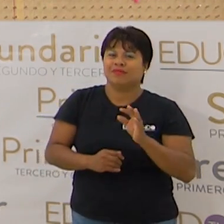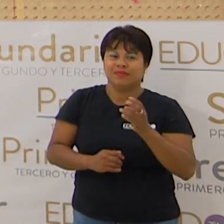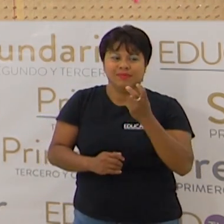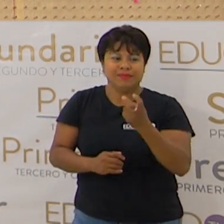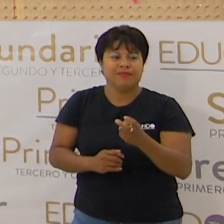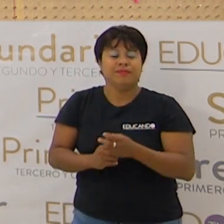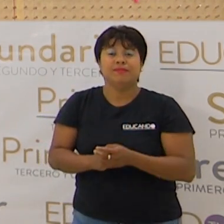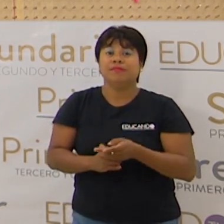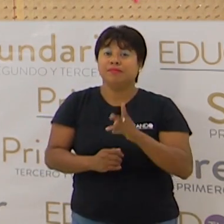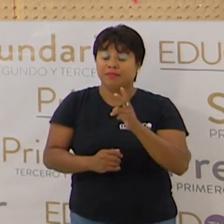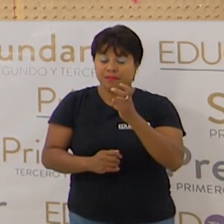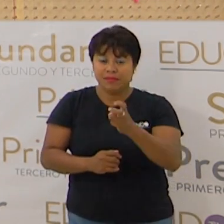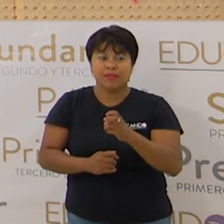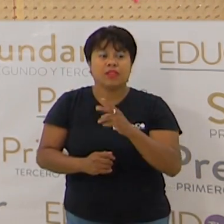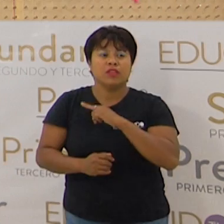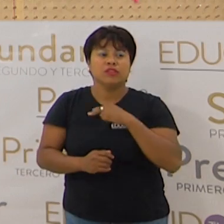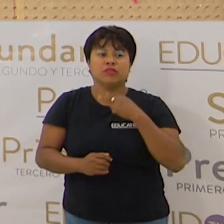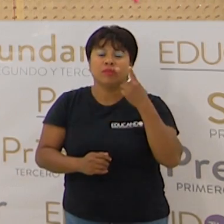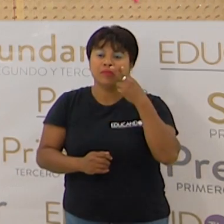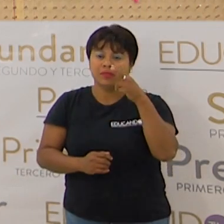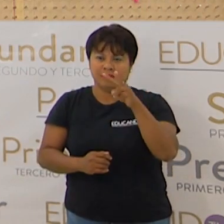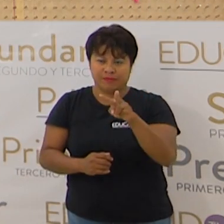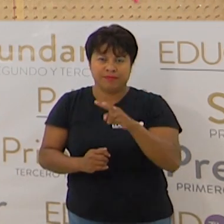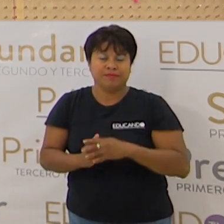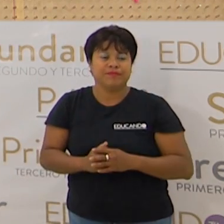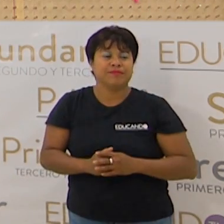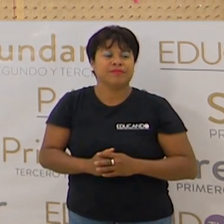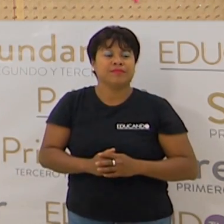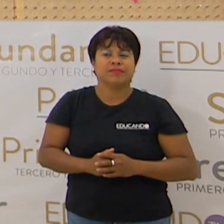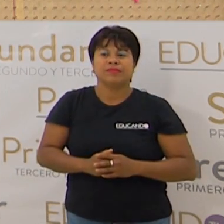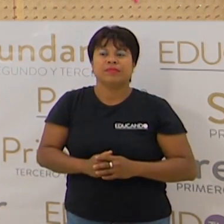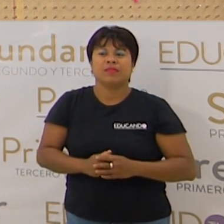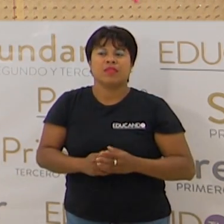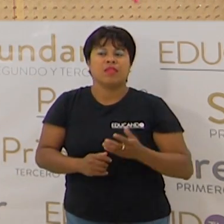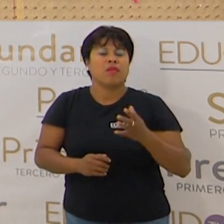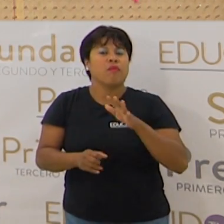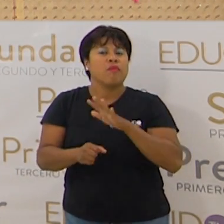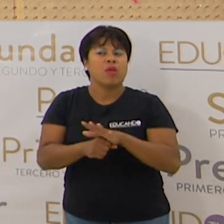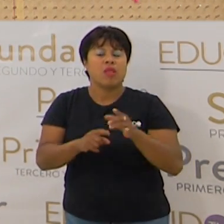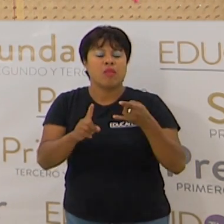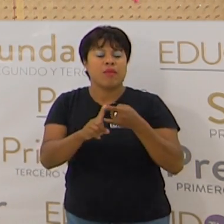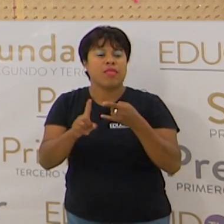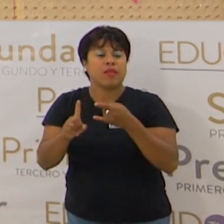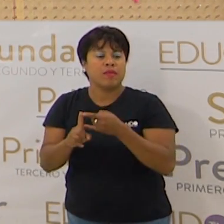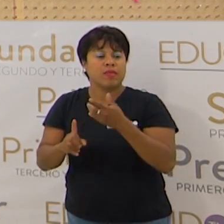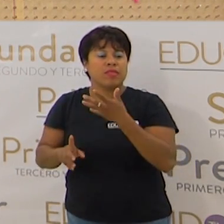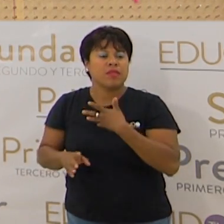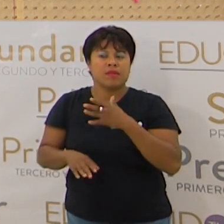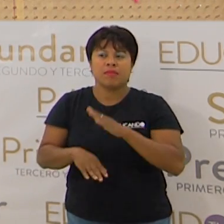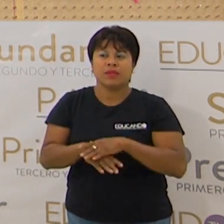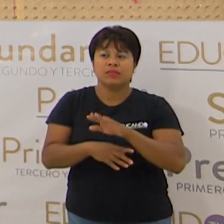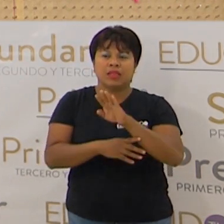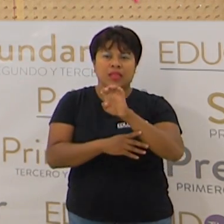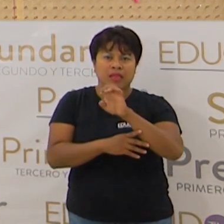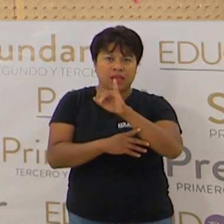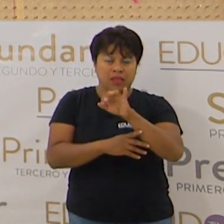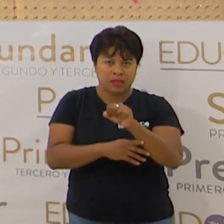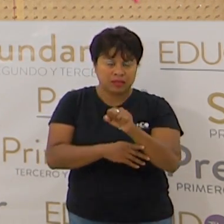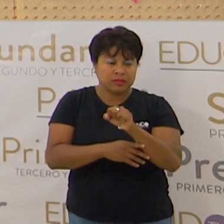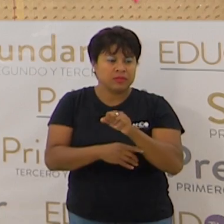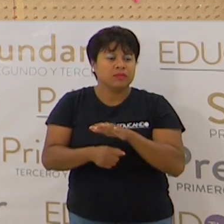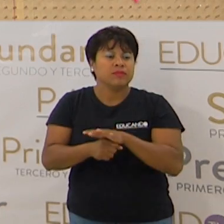hacer eso. Pero en fin, vamos a ver. ¿Qué cuadriláteros tienen más ejes de